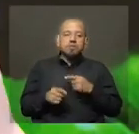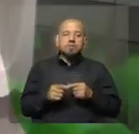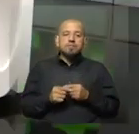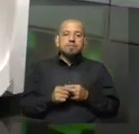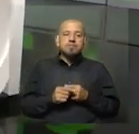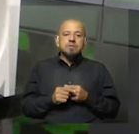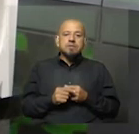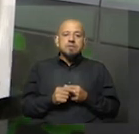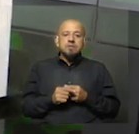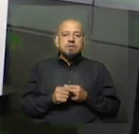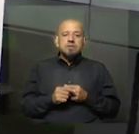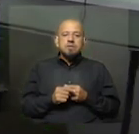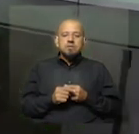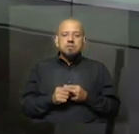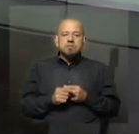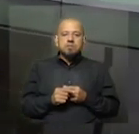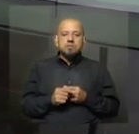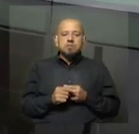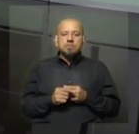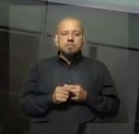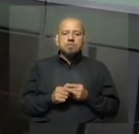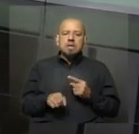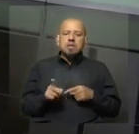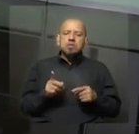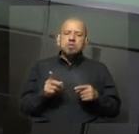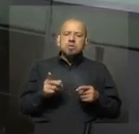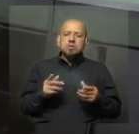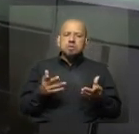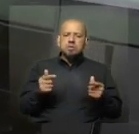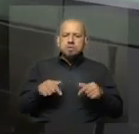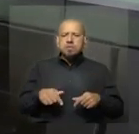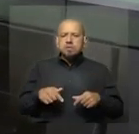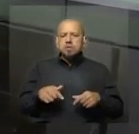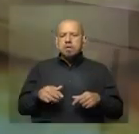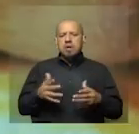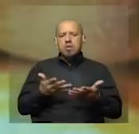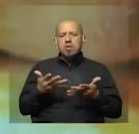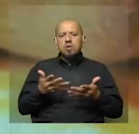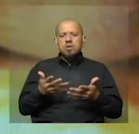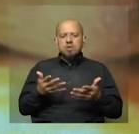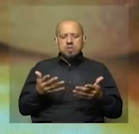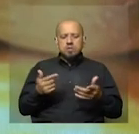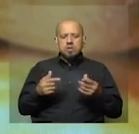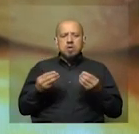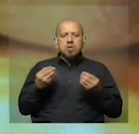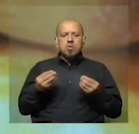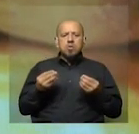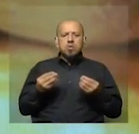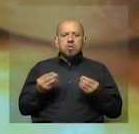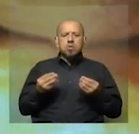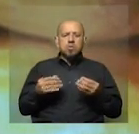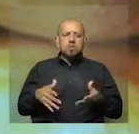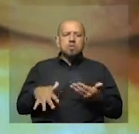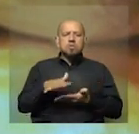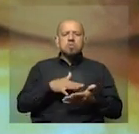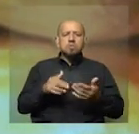natural como debería darse. Bueno, y entonces, en esta temporada, por ahora, ¿no? Sí. ¿Cómo viene siendo